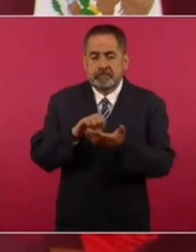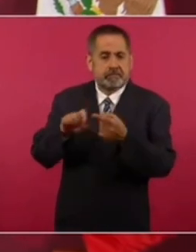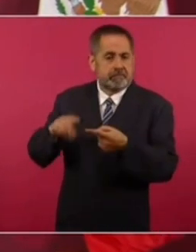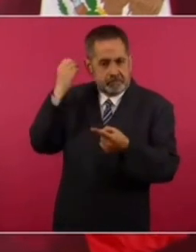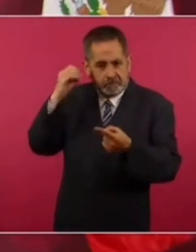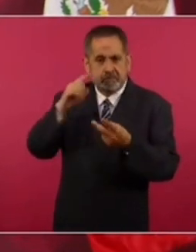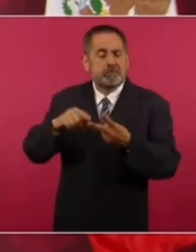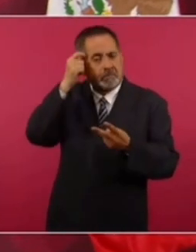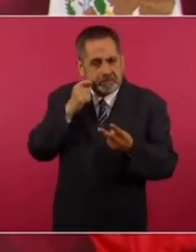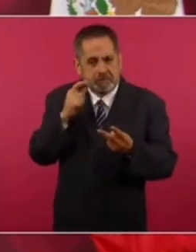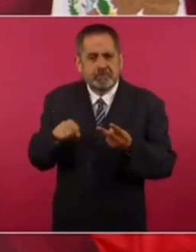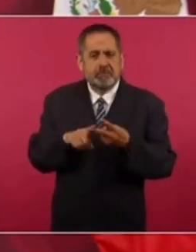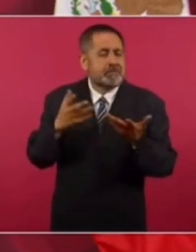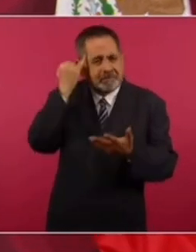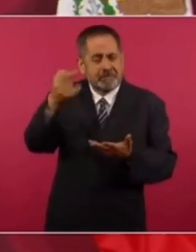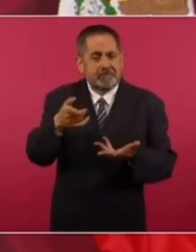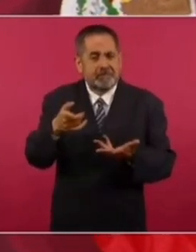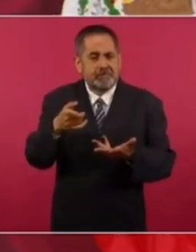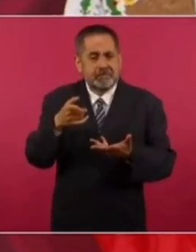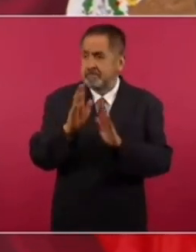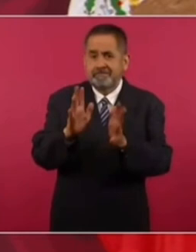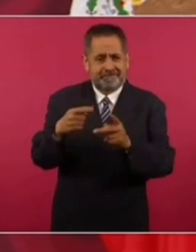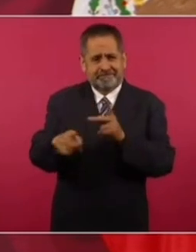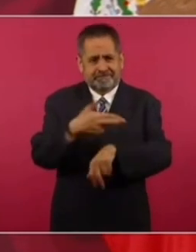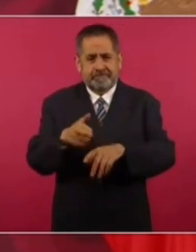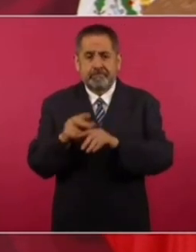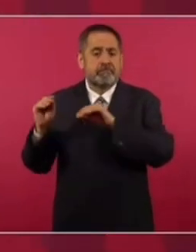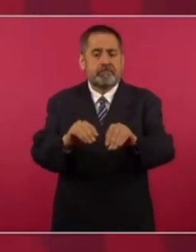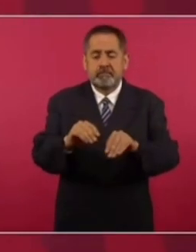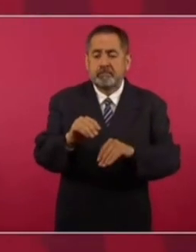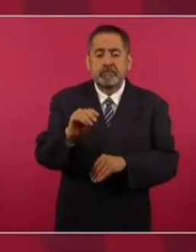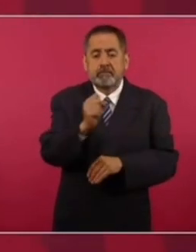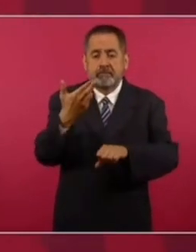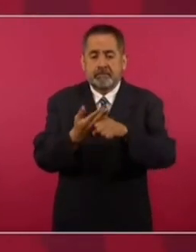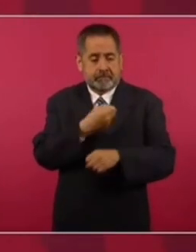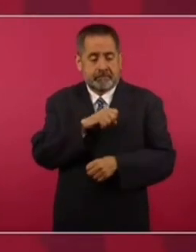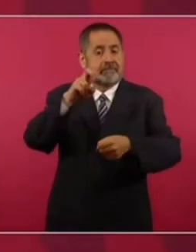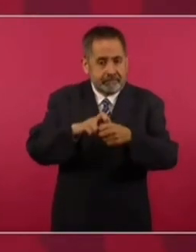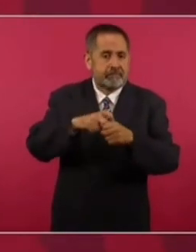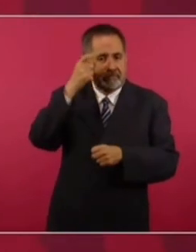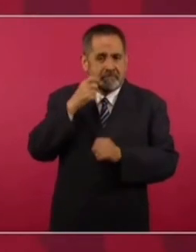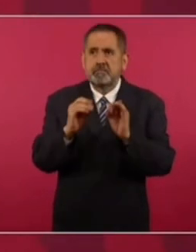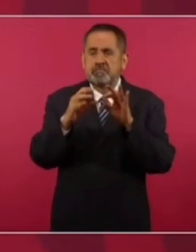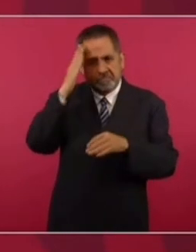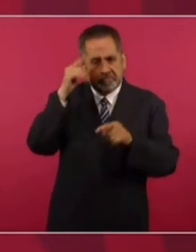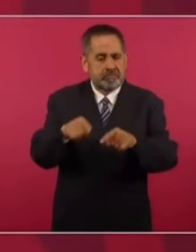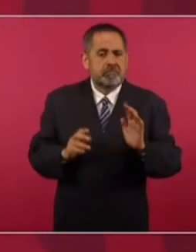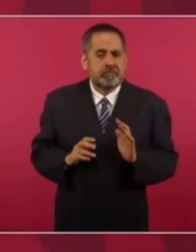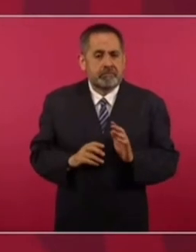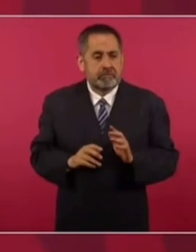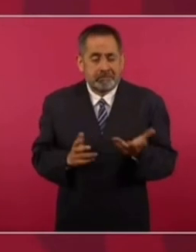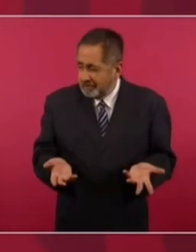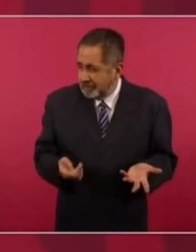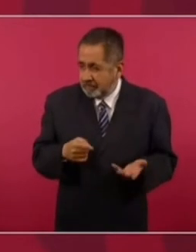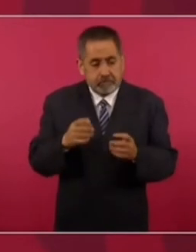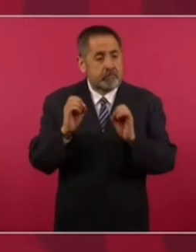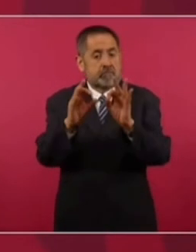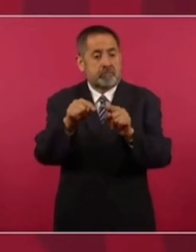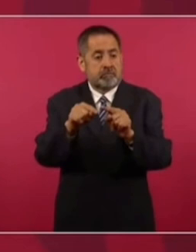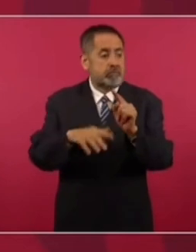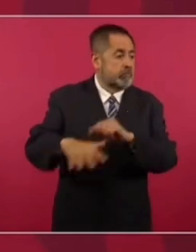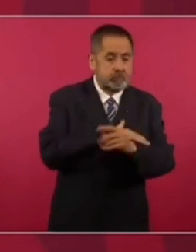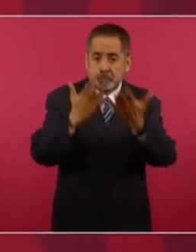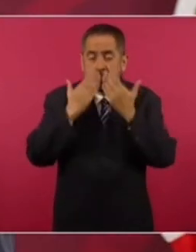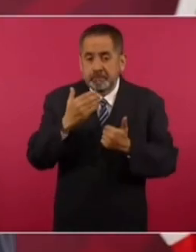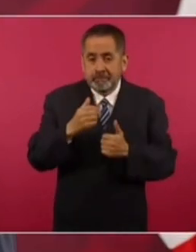Oaxaca, Guerrero, imagínense que va a estar, ya está, la Secretaría de Salud en Guerrero. Y que no tengamos ahí un buen